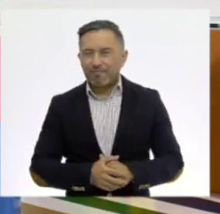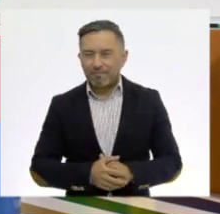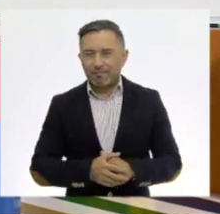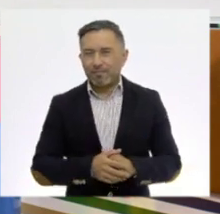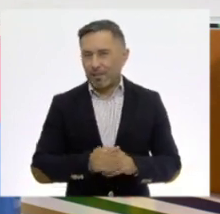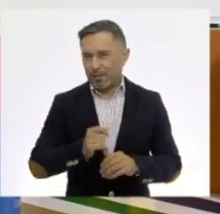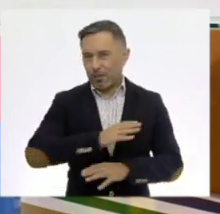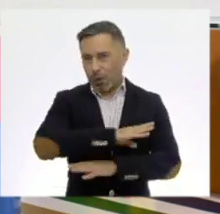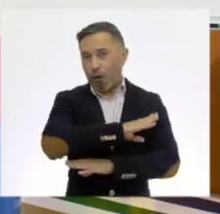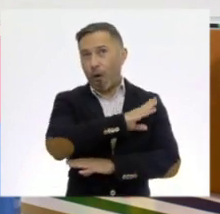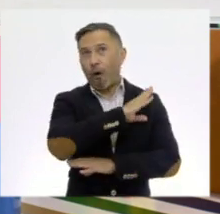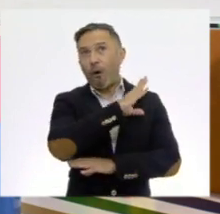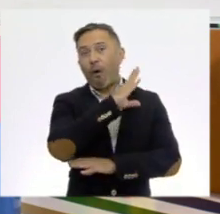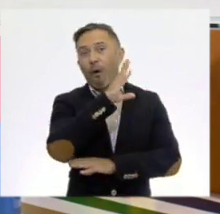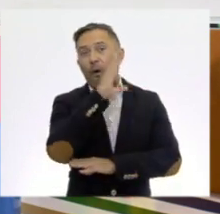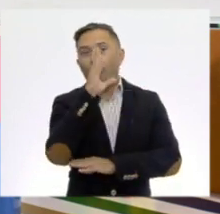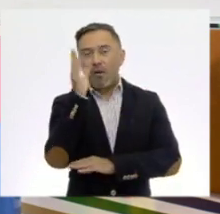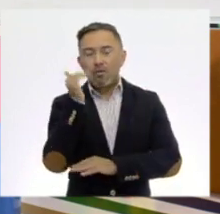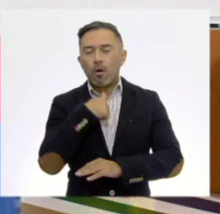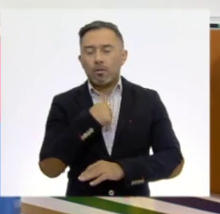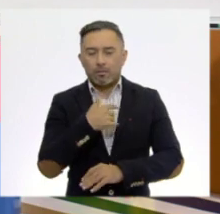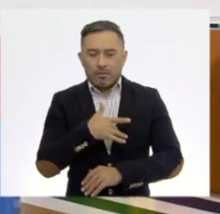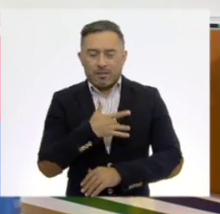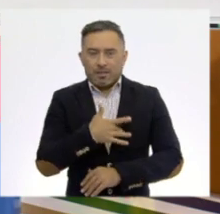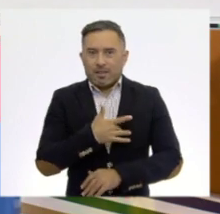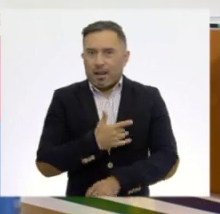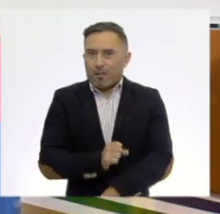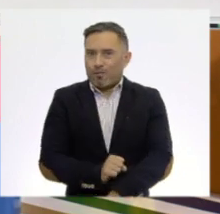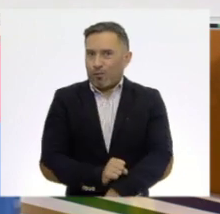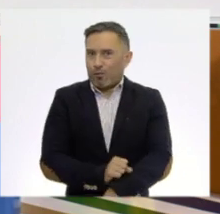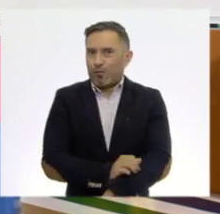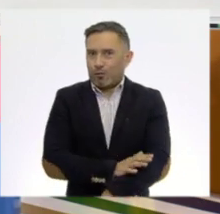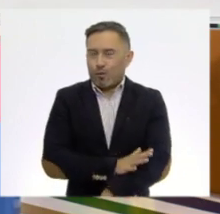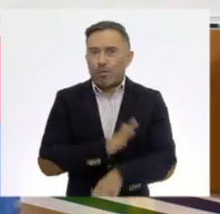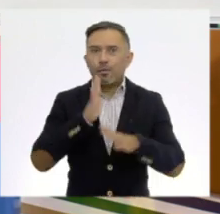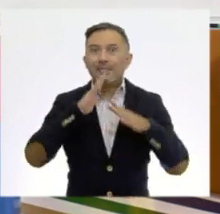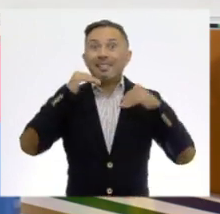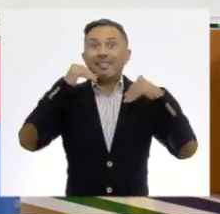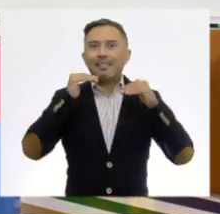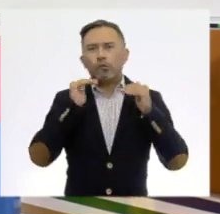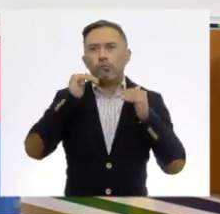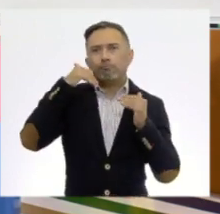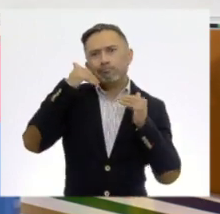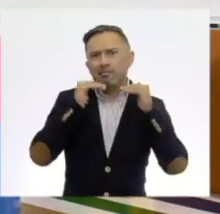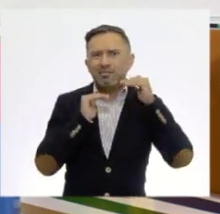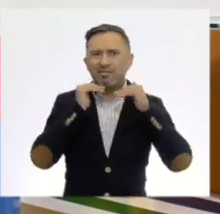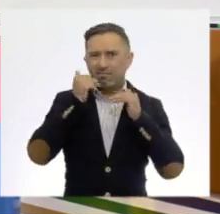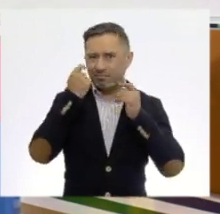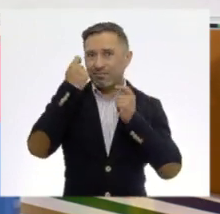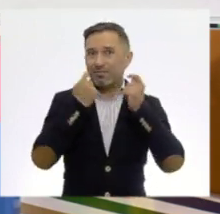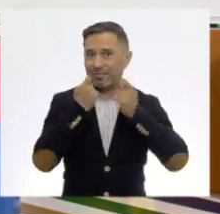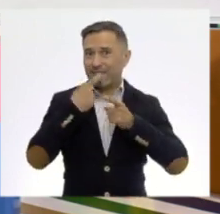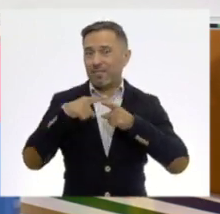pasa a lo largo del día nos va a generar una emoción. Eso es importante reconocerlo. Tanto situaciones que nos agraden como situaciones que